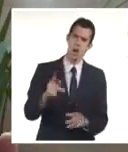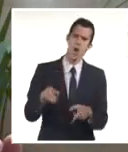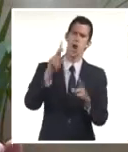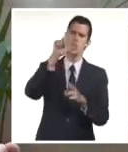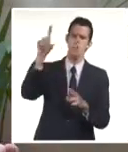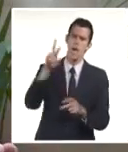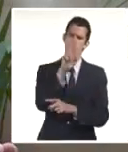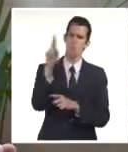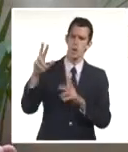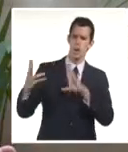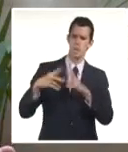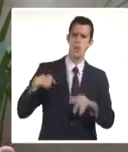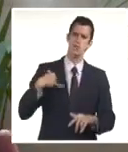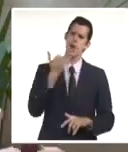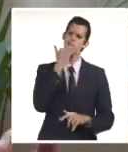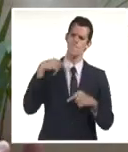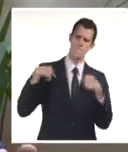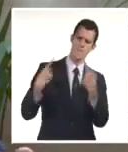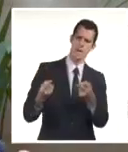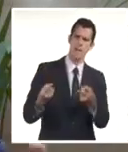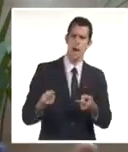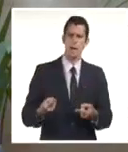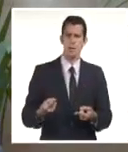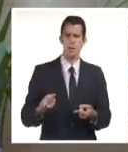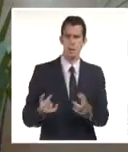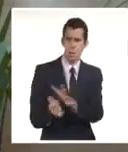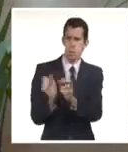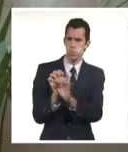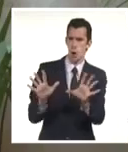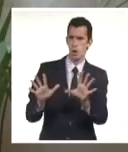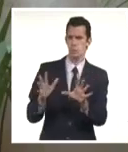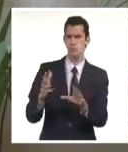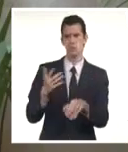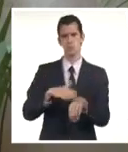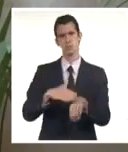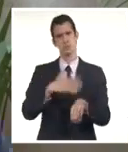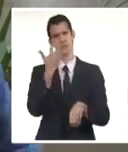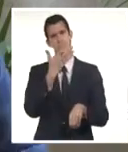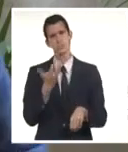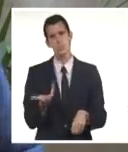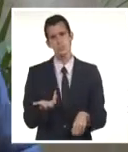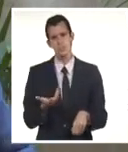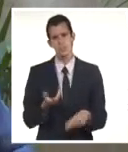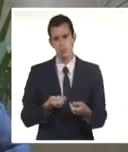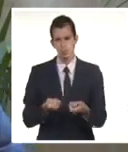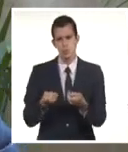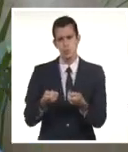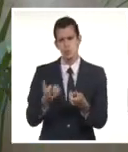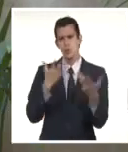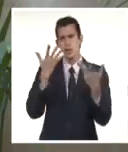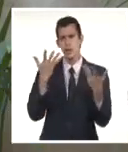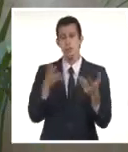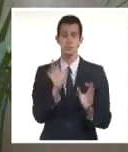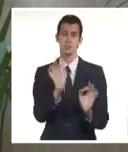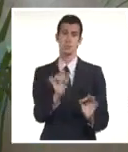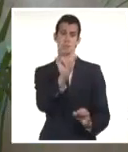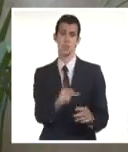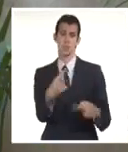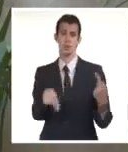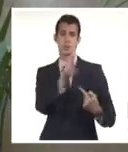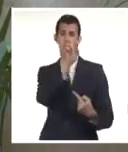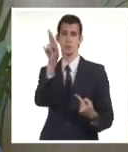personas de nuestra población para crear inseguridad, ¿quiénes serían los que estarían alentando eso? Estas mismas personas que